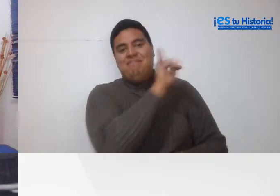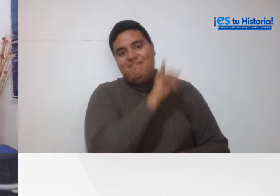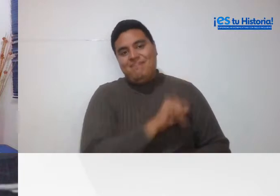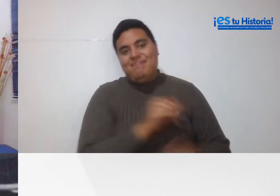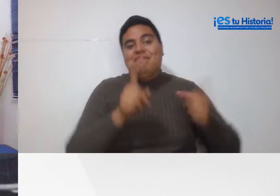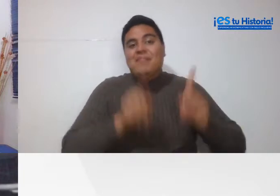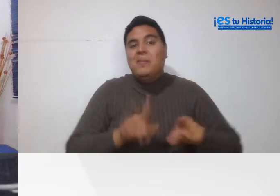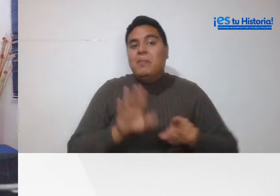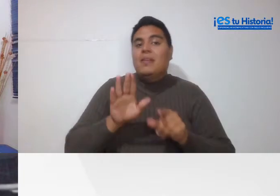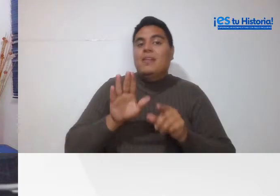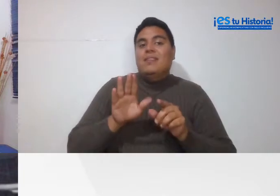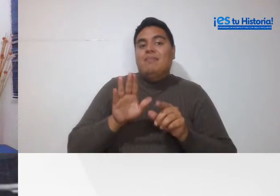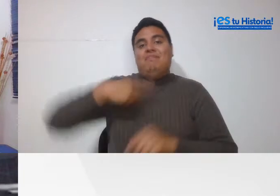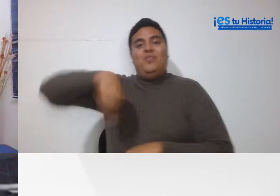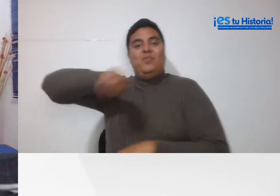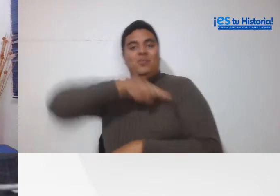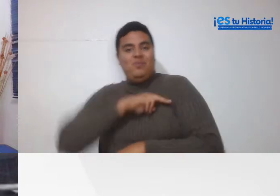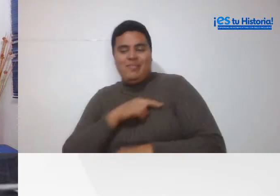sería lo que yo diría.